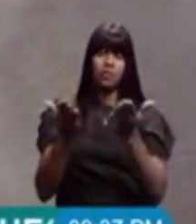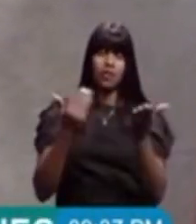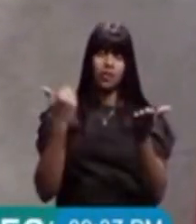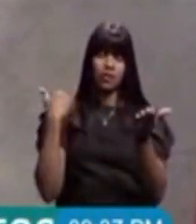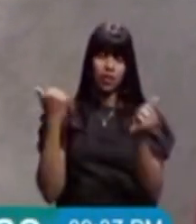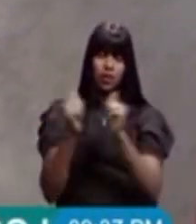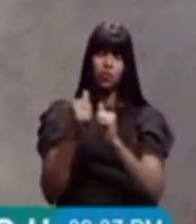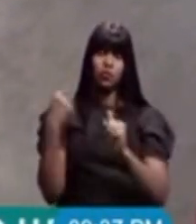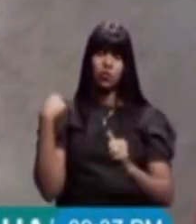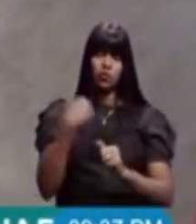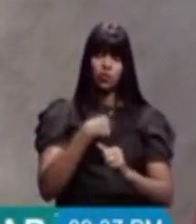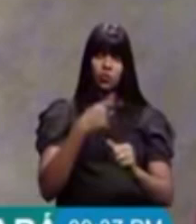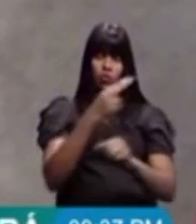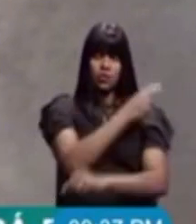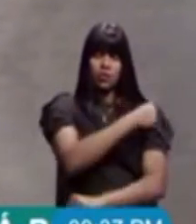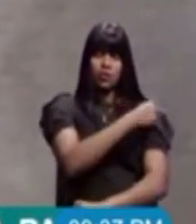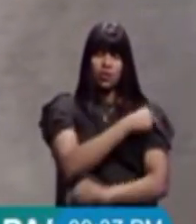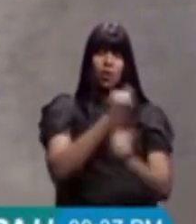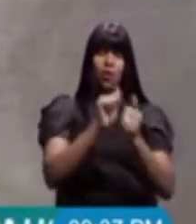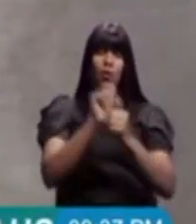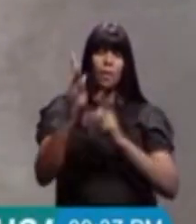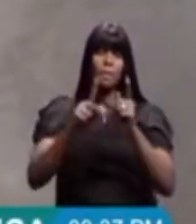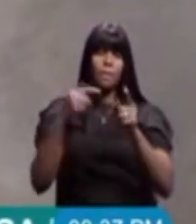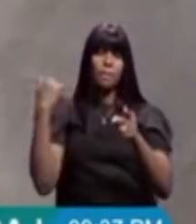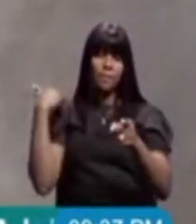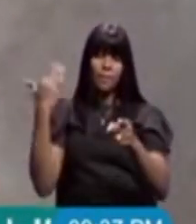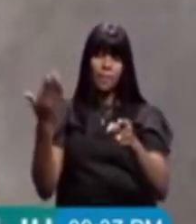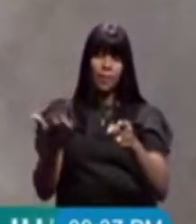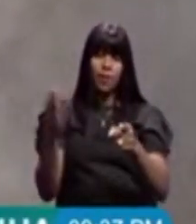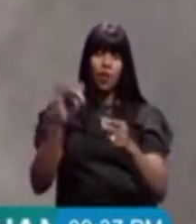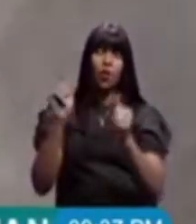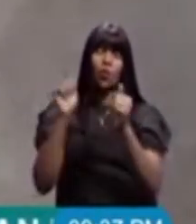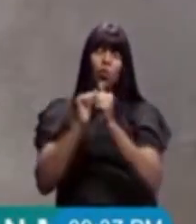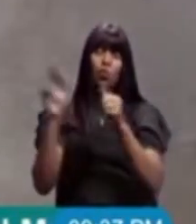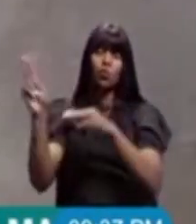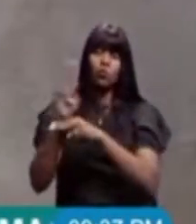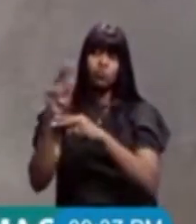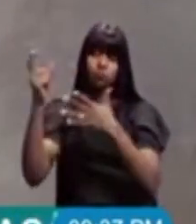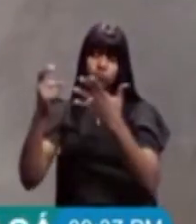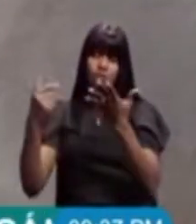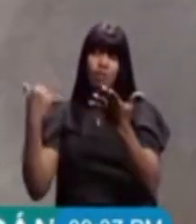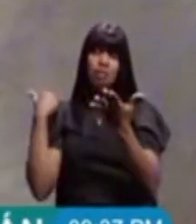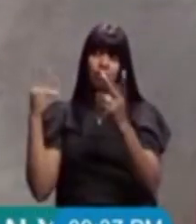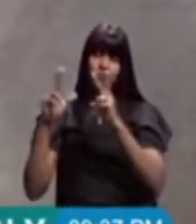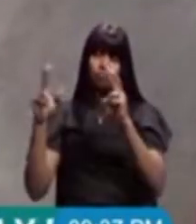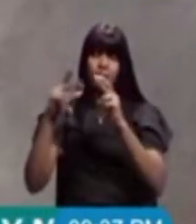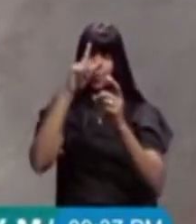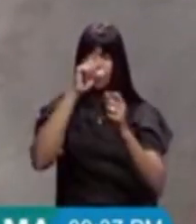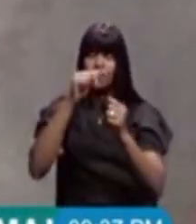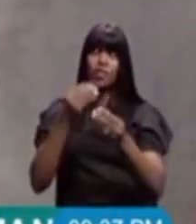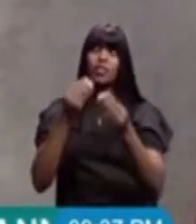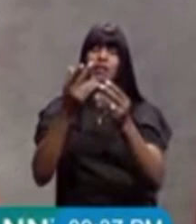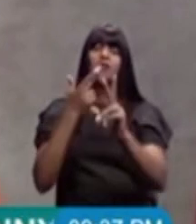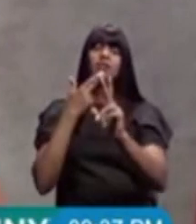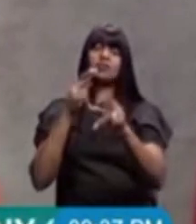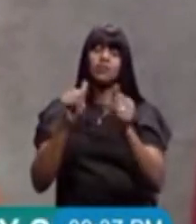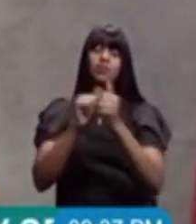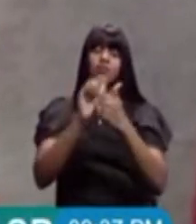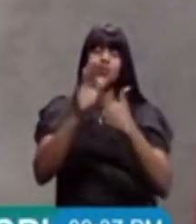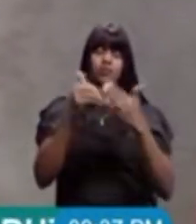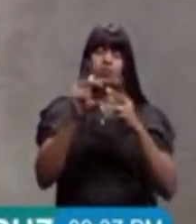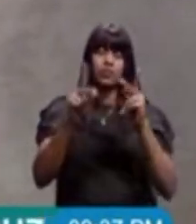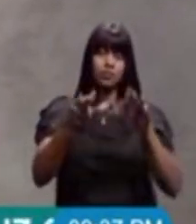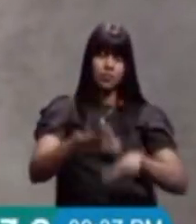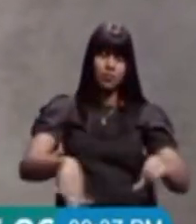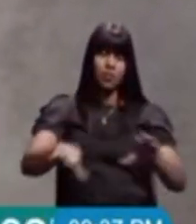tenemos en nuestros centros de salud, con el personal que tenemos y con los insumos que tenemos también para darles respuesta a toda la